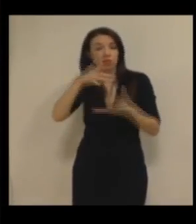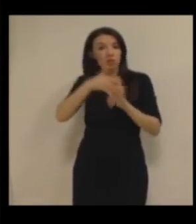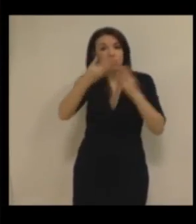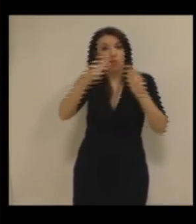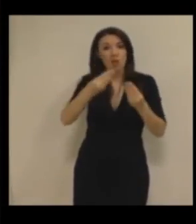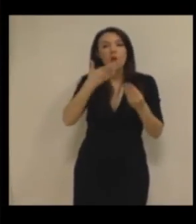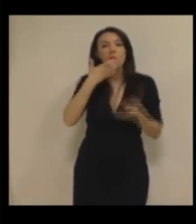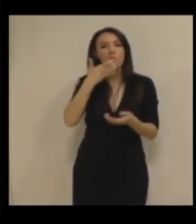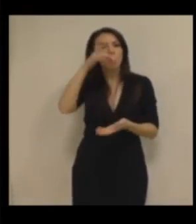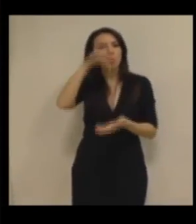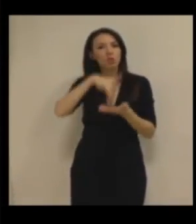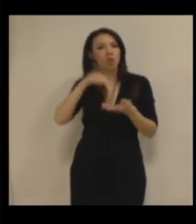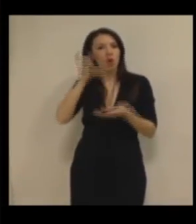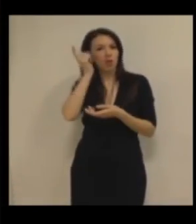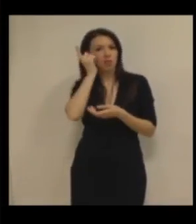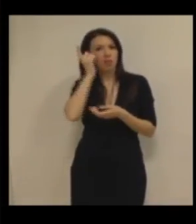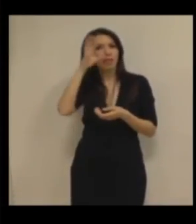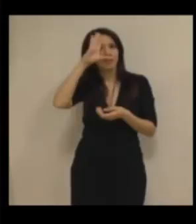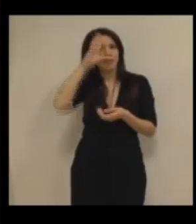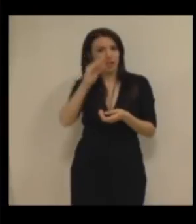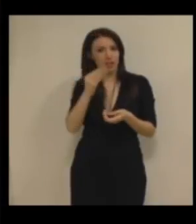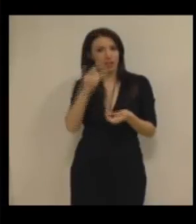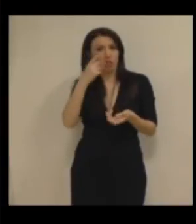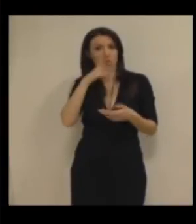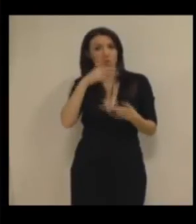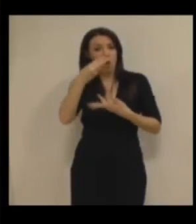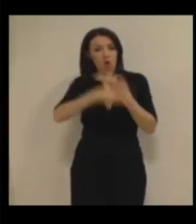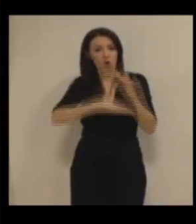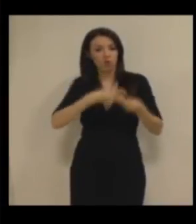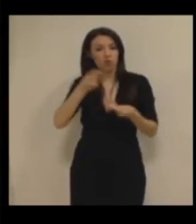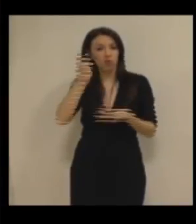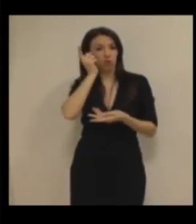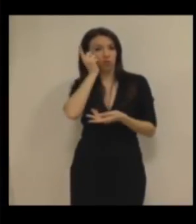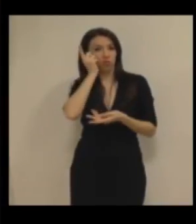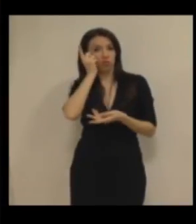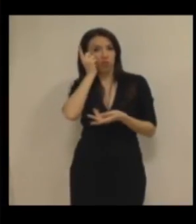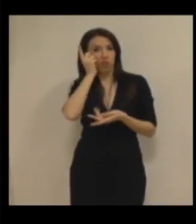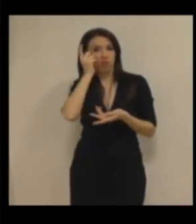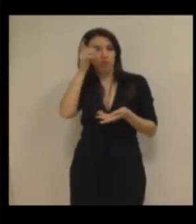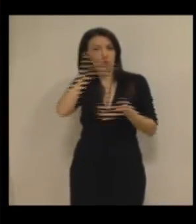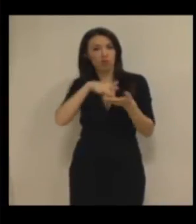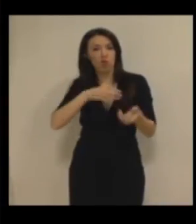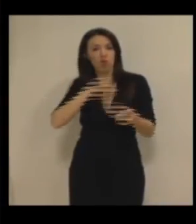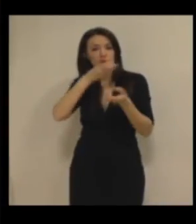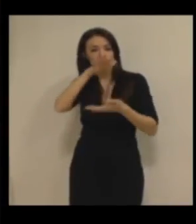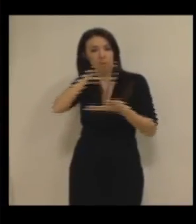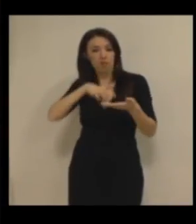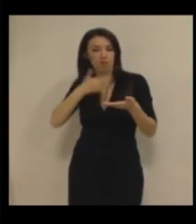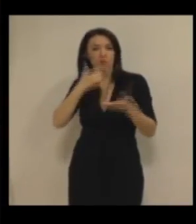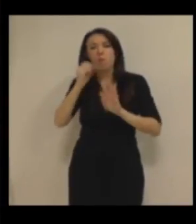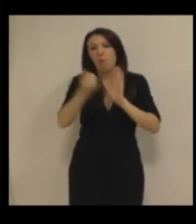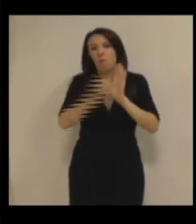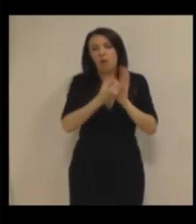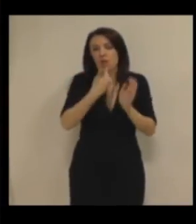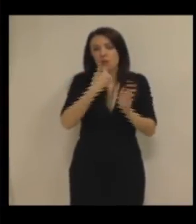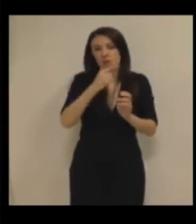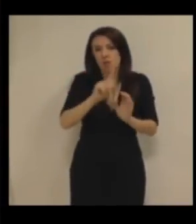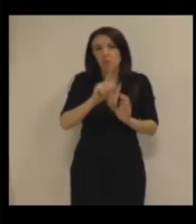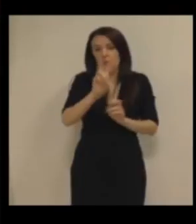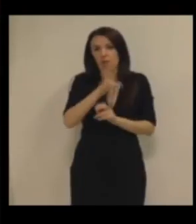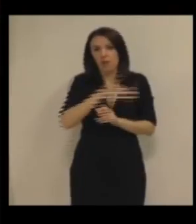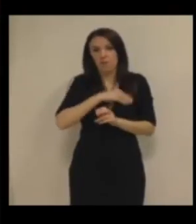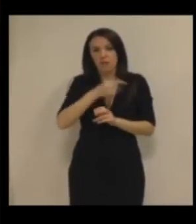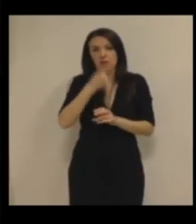como pasa con los teléfonos inteligentes. Dice, yo ahora estoy utilizando un teléfono de hacer un informe y no quiero decir la marca, aunque merecería la